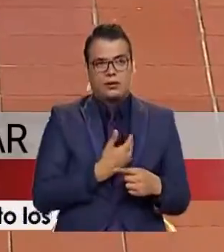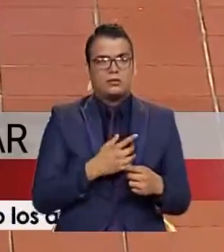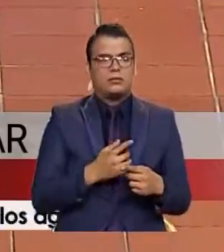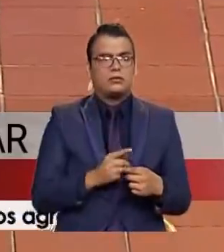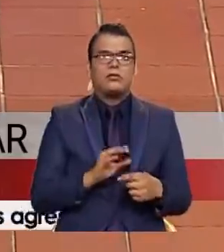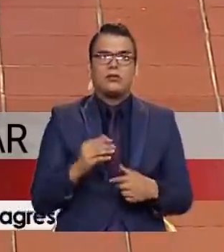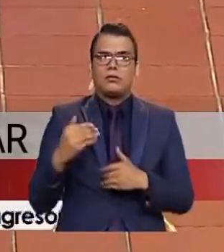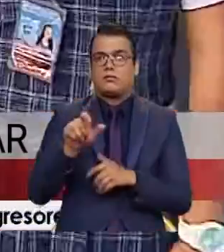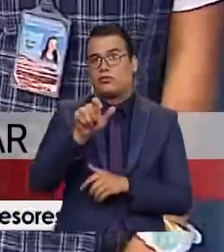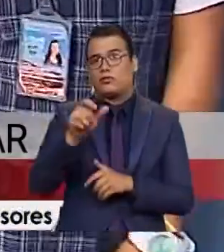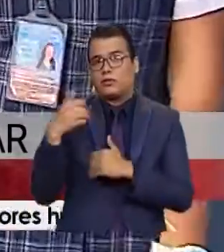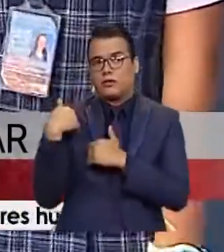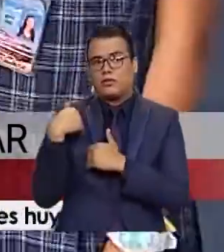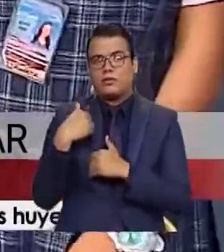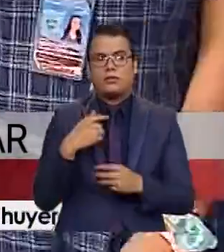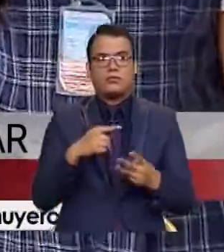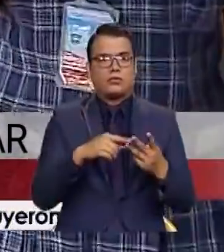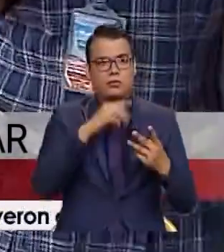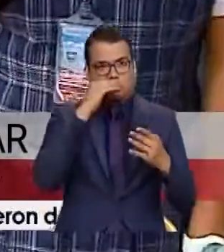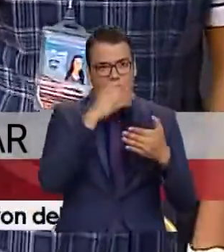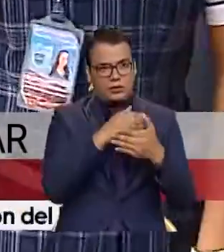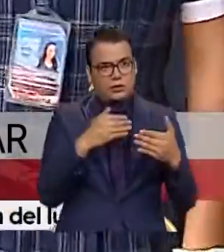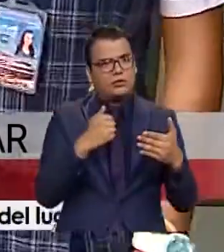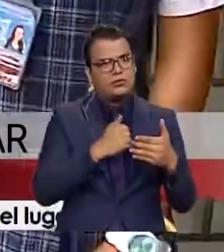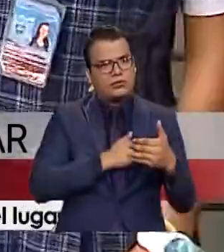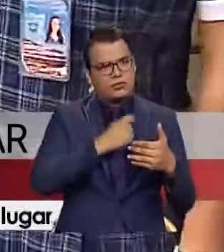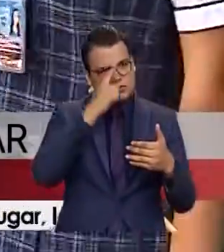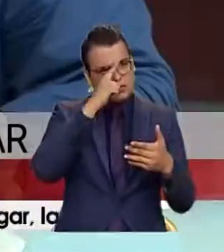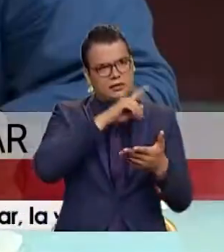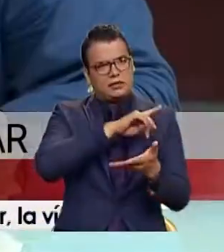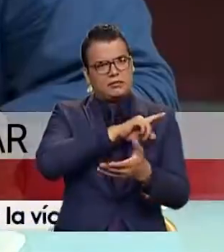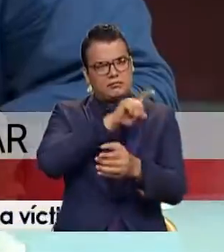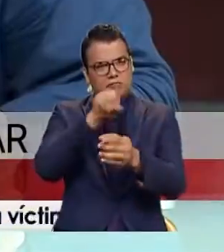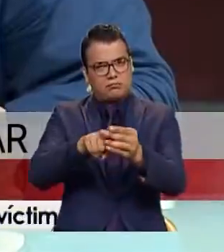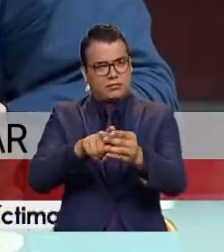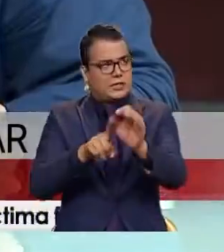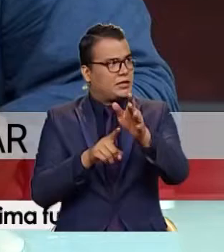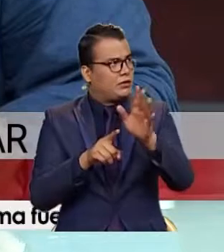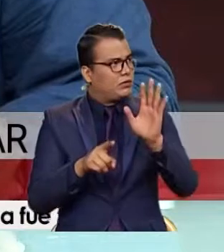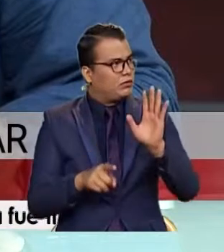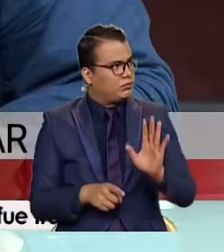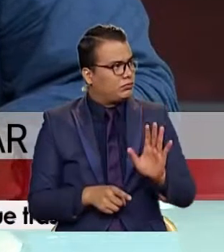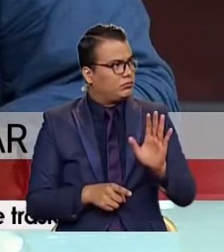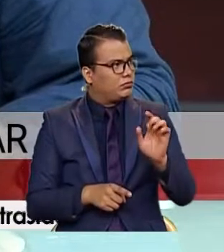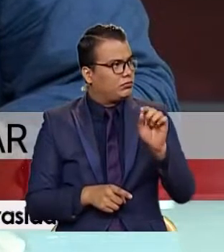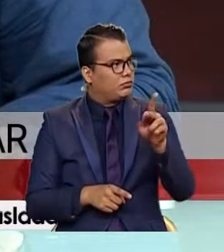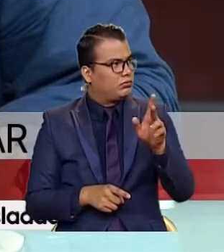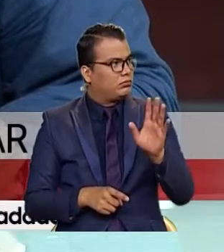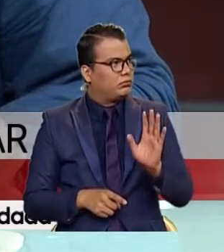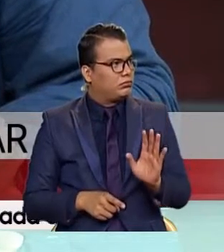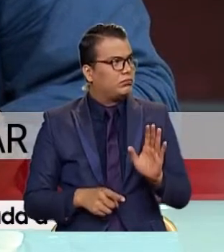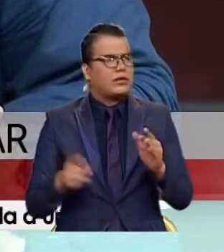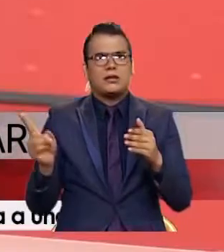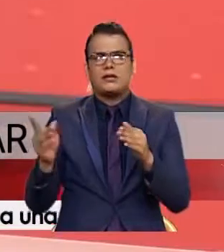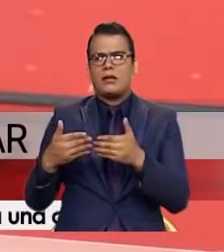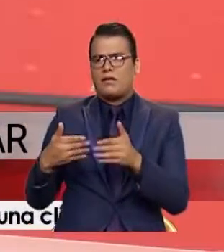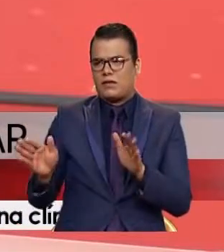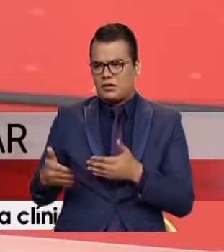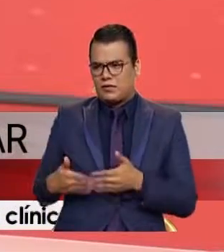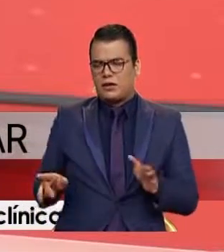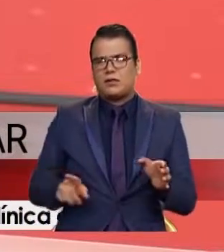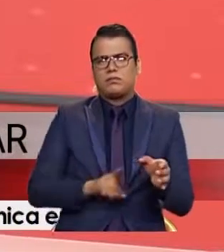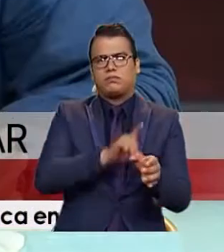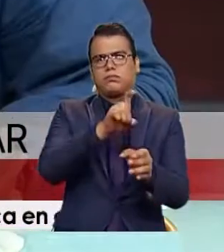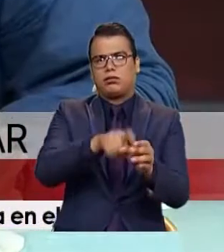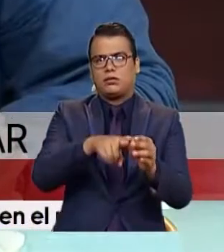y los mismos niños emotivos no sólo esta semana nosotros permanecemos con matrículas abiertas para garantizar que los